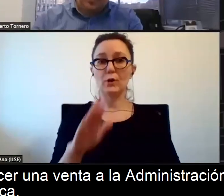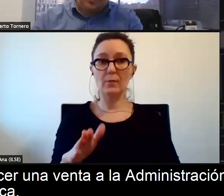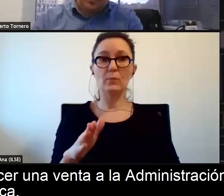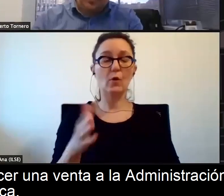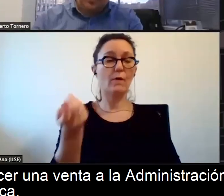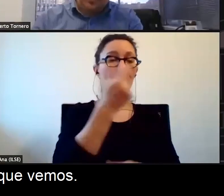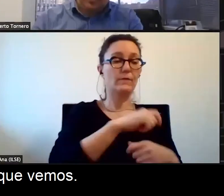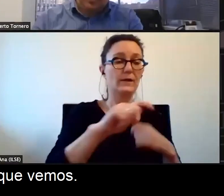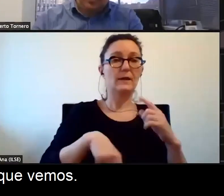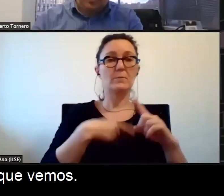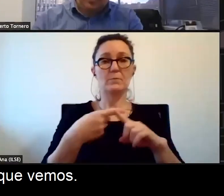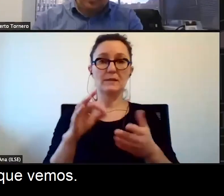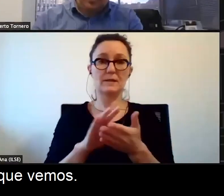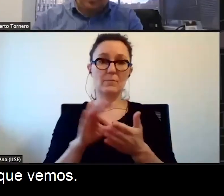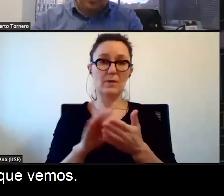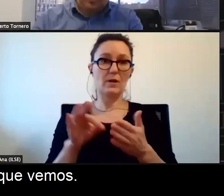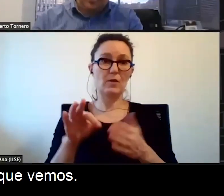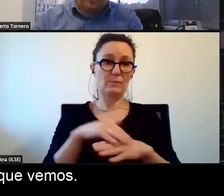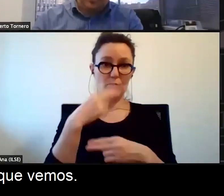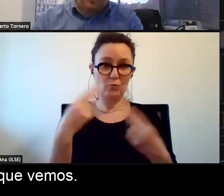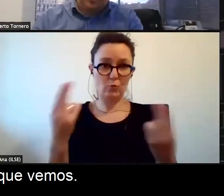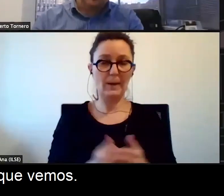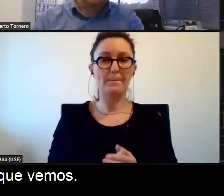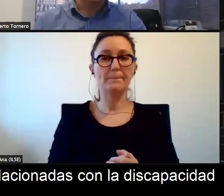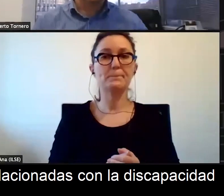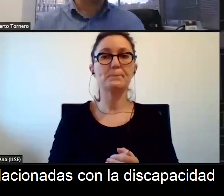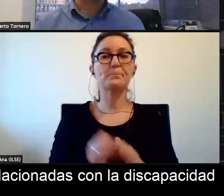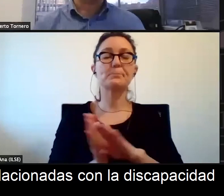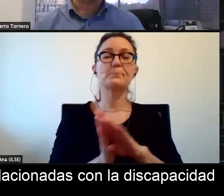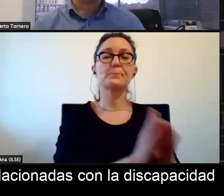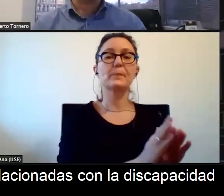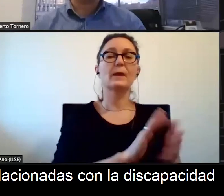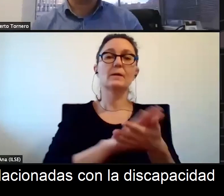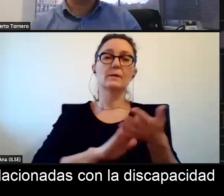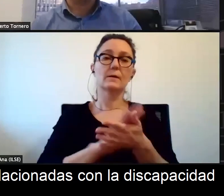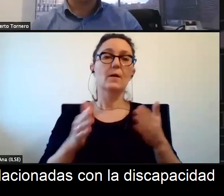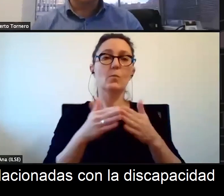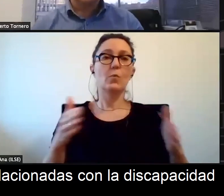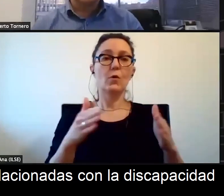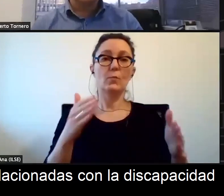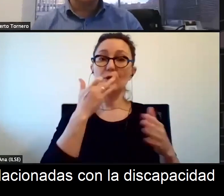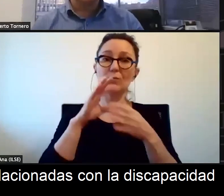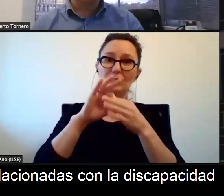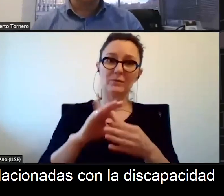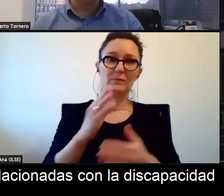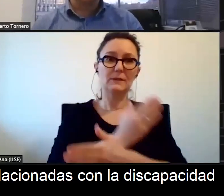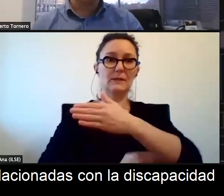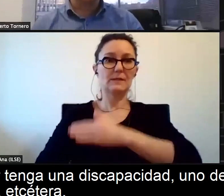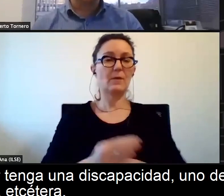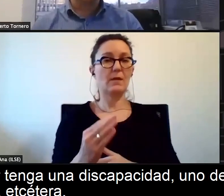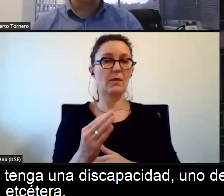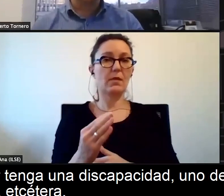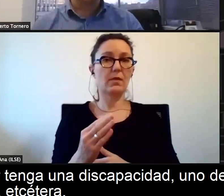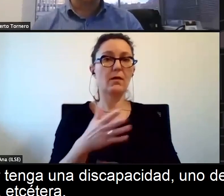pública. Otras cosas que vemos cuando hablamos de startups relacionadas con la discapacidad puede ser